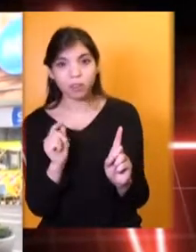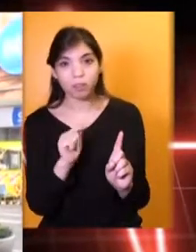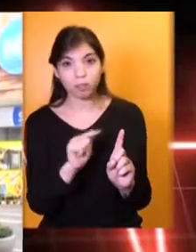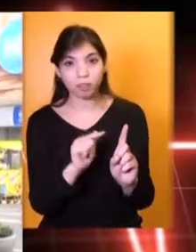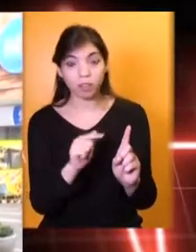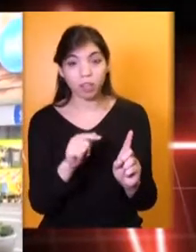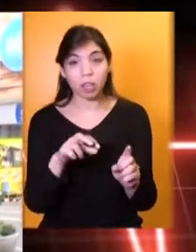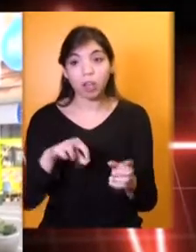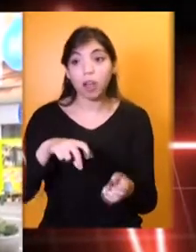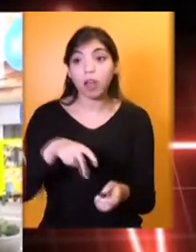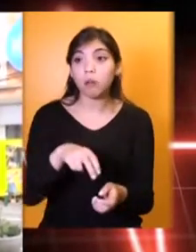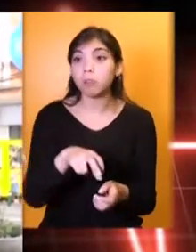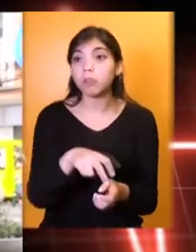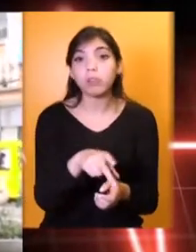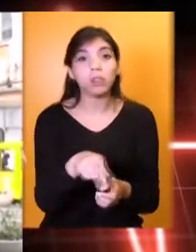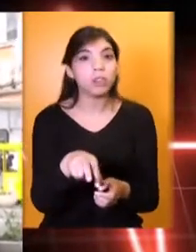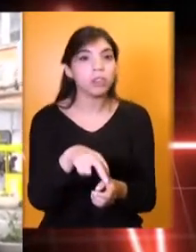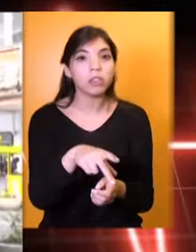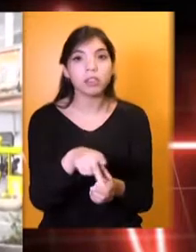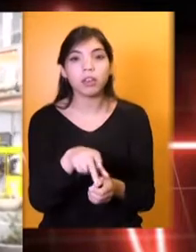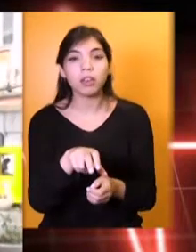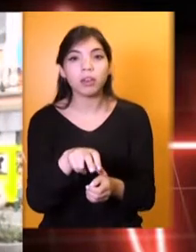al tipo. El tipo avanza